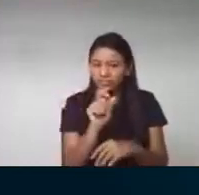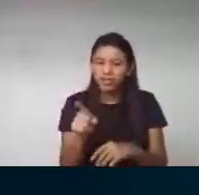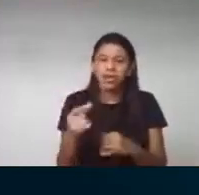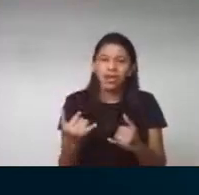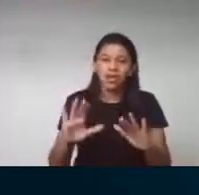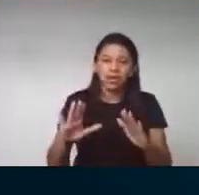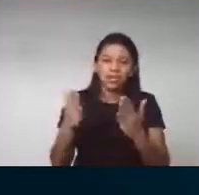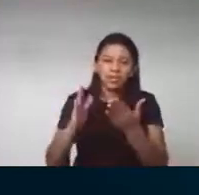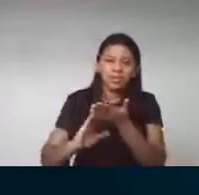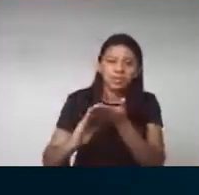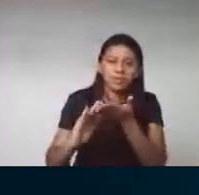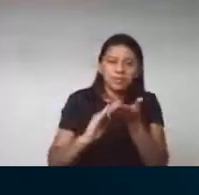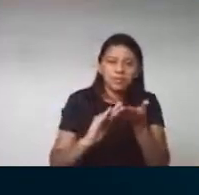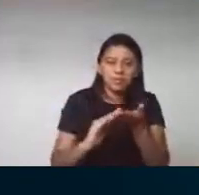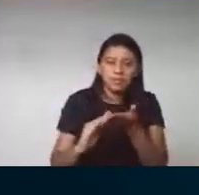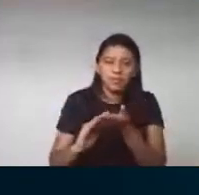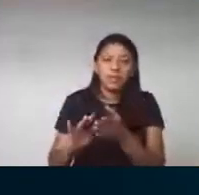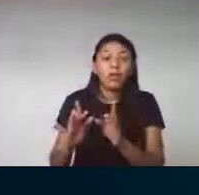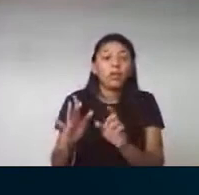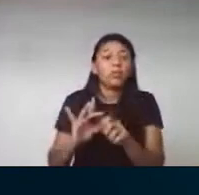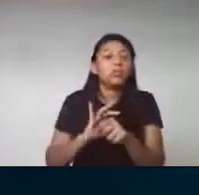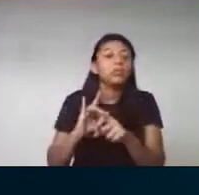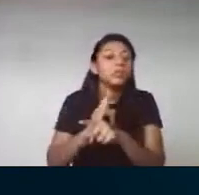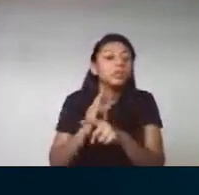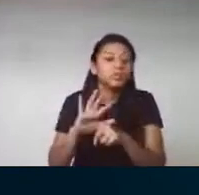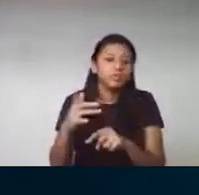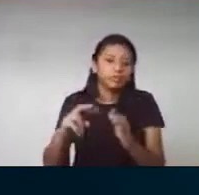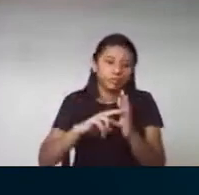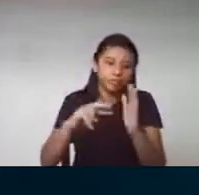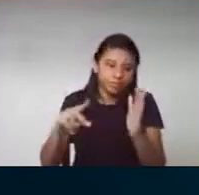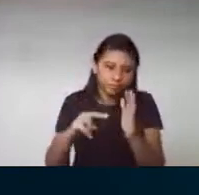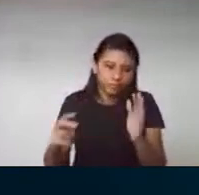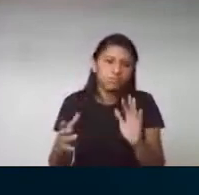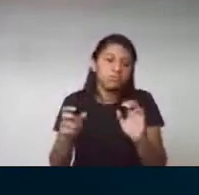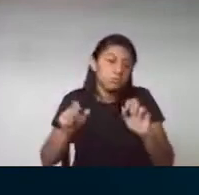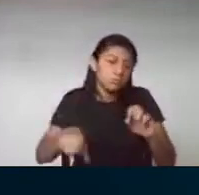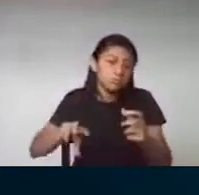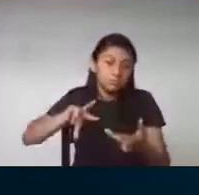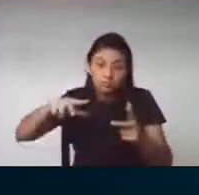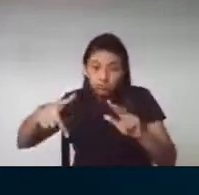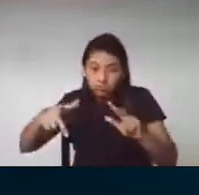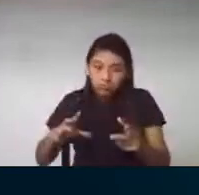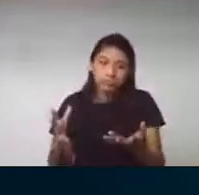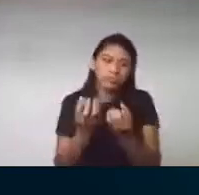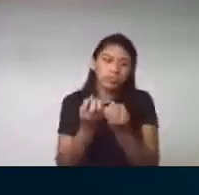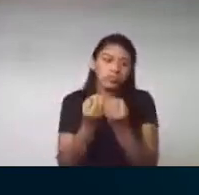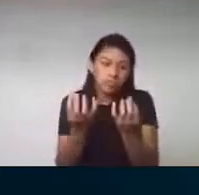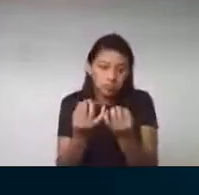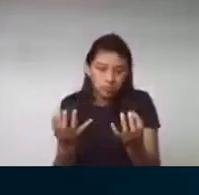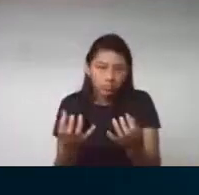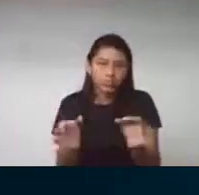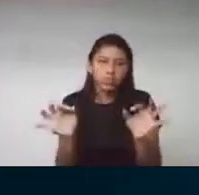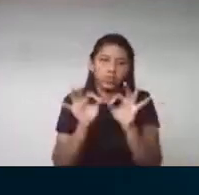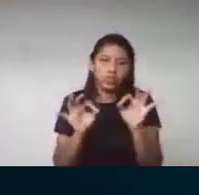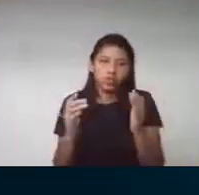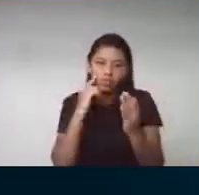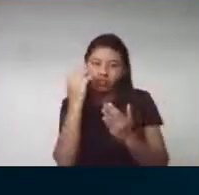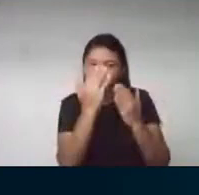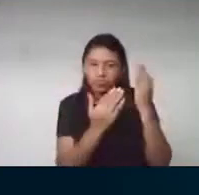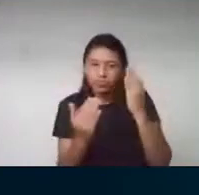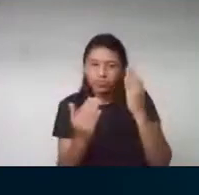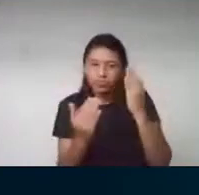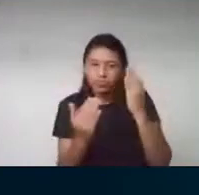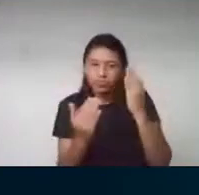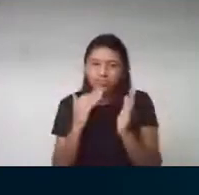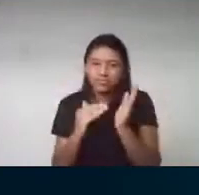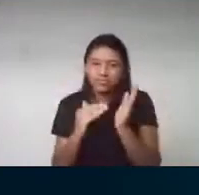de tecnología computacional, ya sea simulaciones numéricas simples o simulaciones numéricas ya de alta